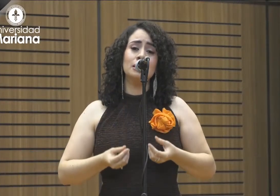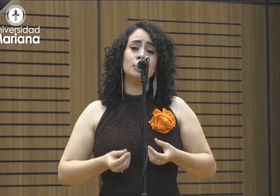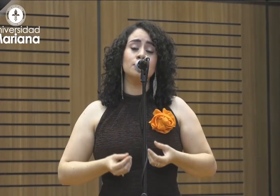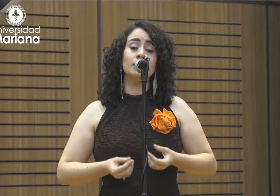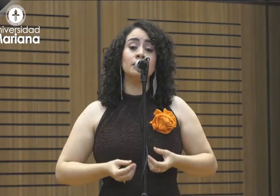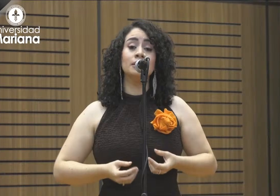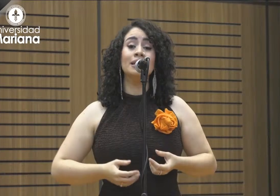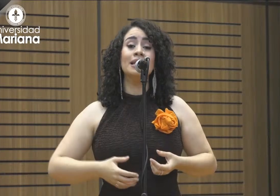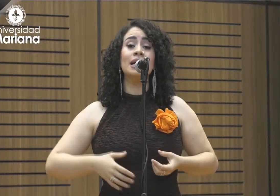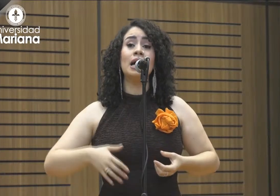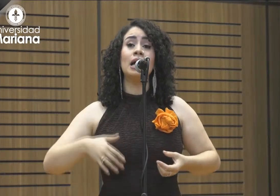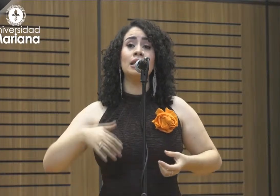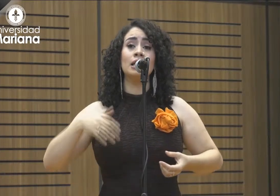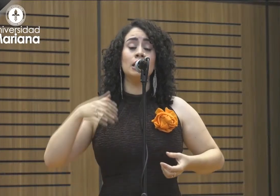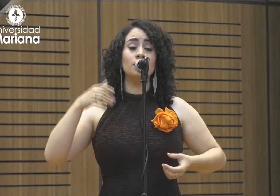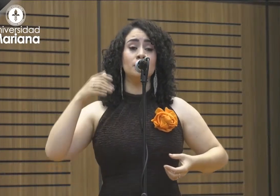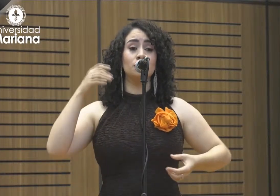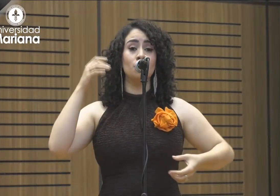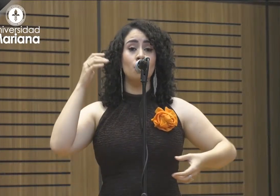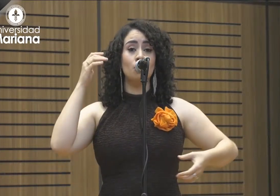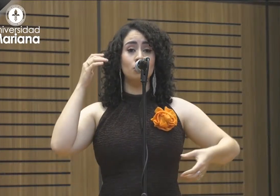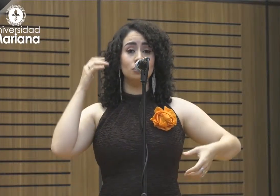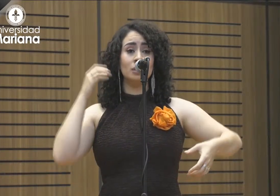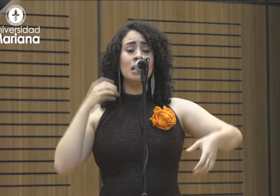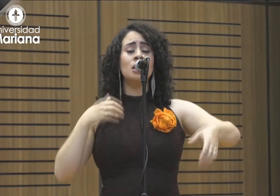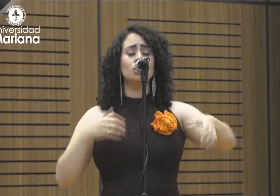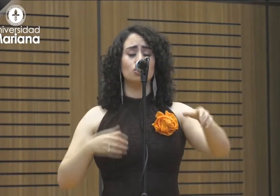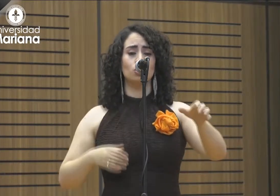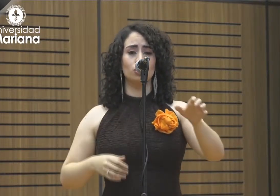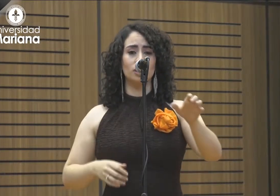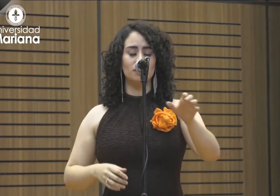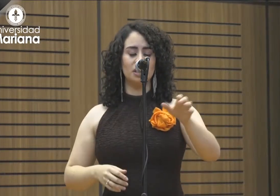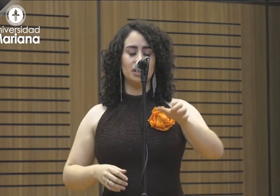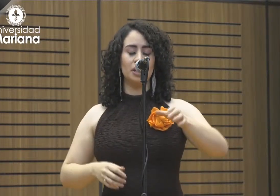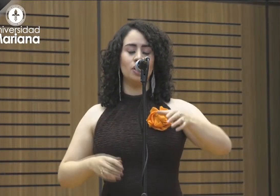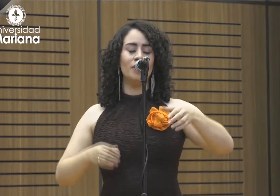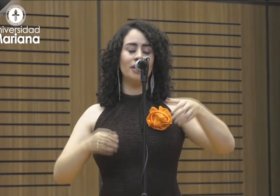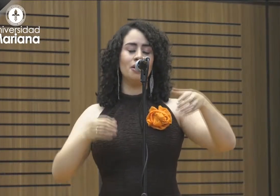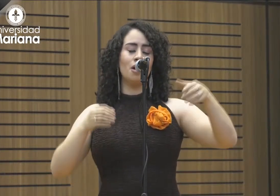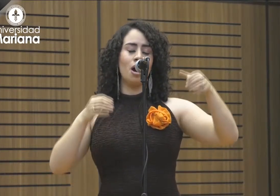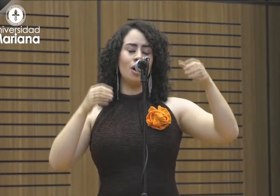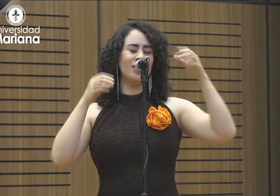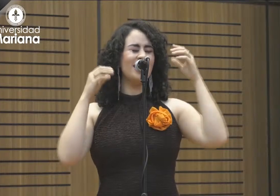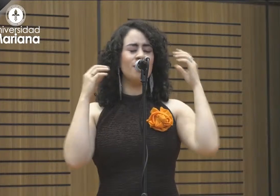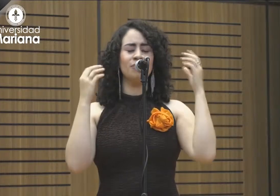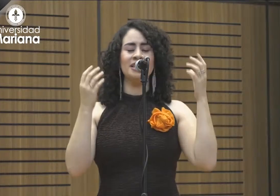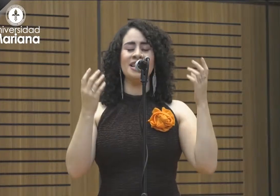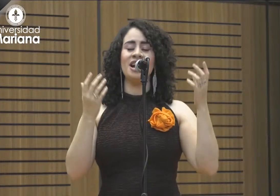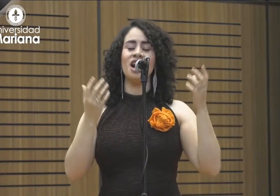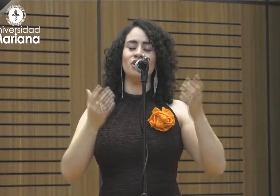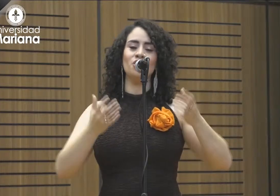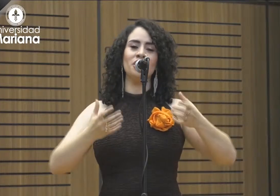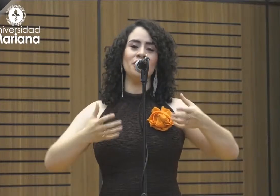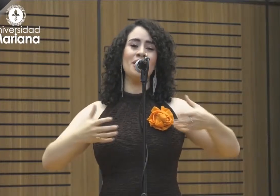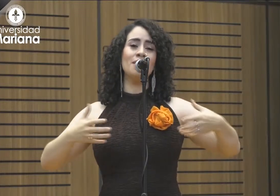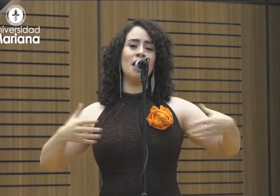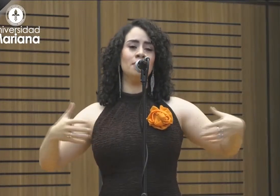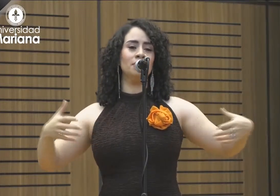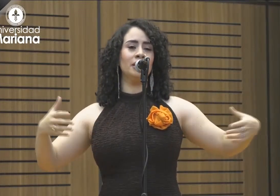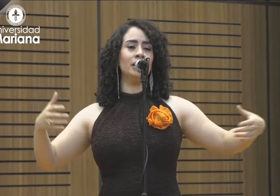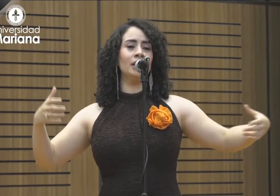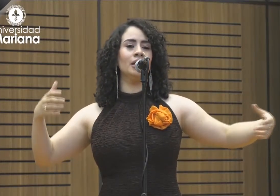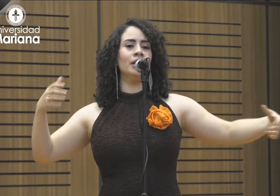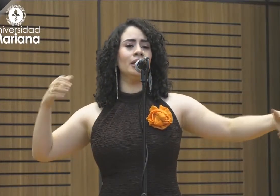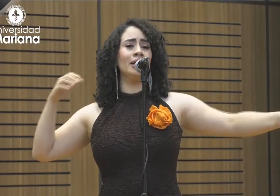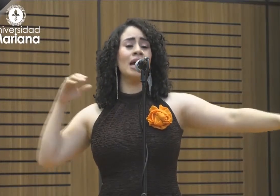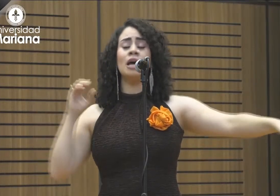bonita desprendida del peñón. Soy el minero mejor de un villaco igual